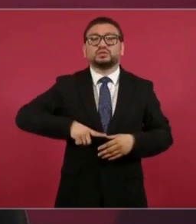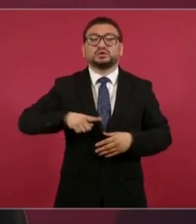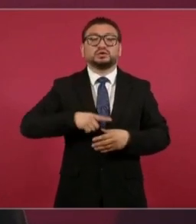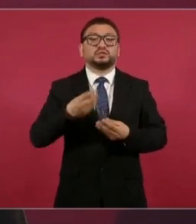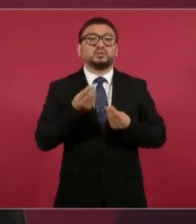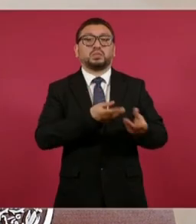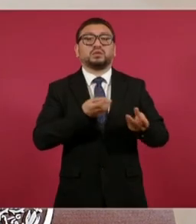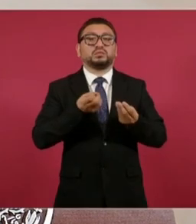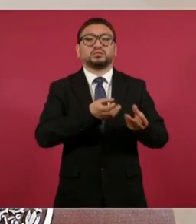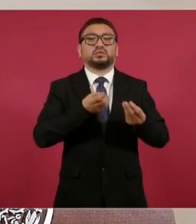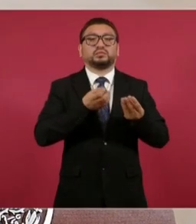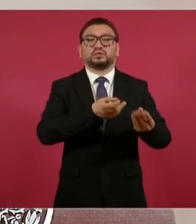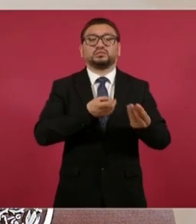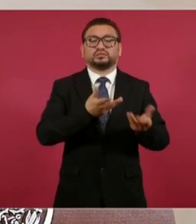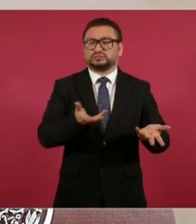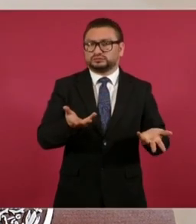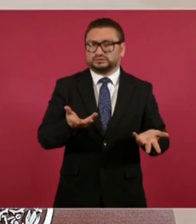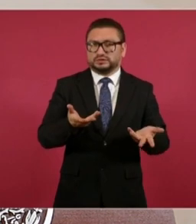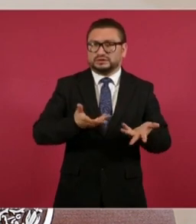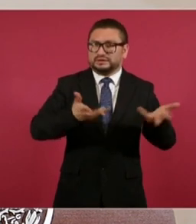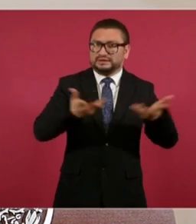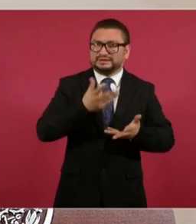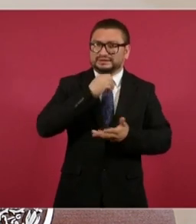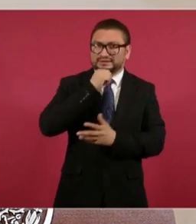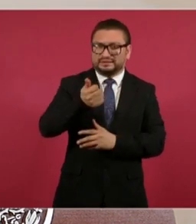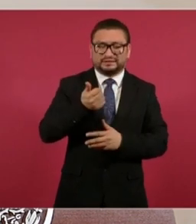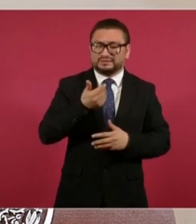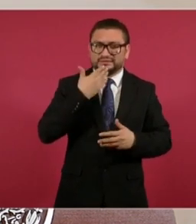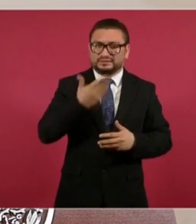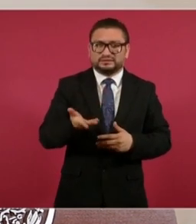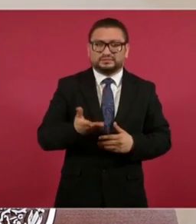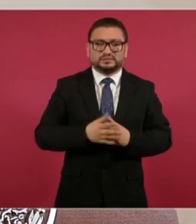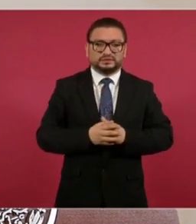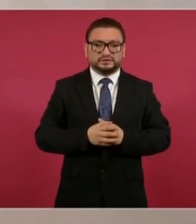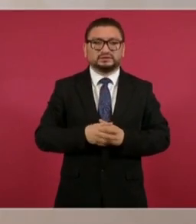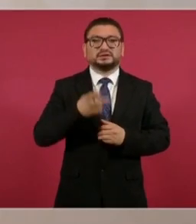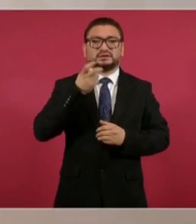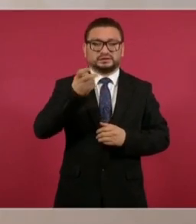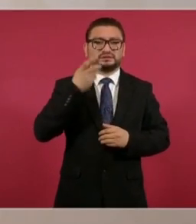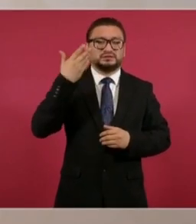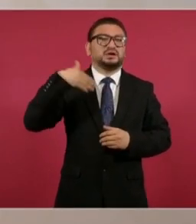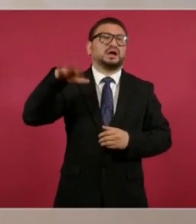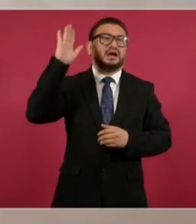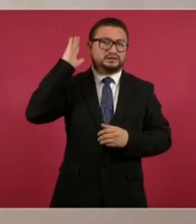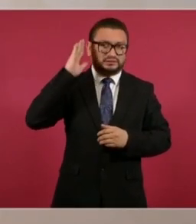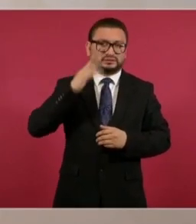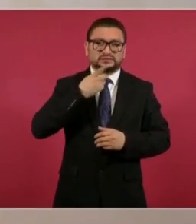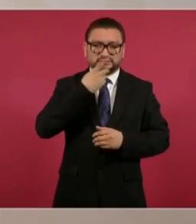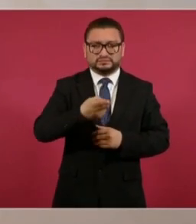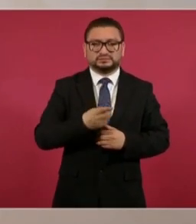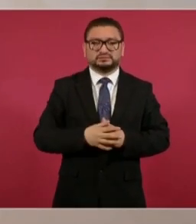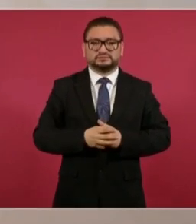mantenido y bueno para nada Eso era lo que yo